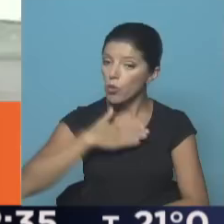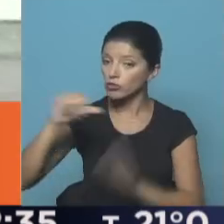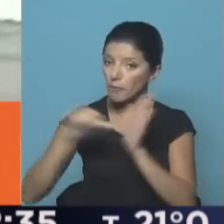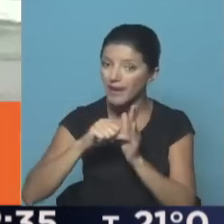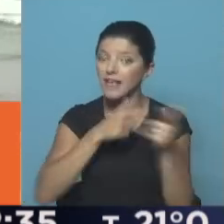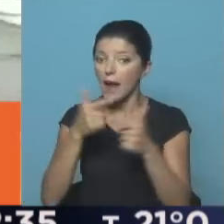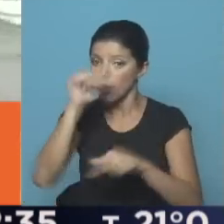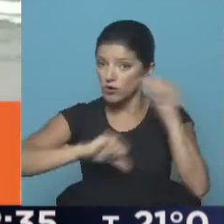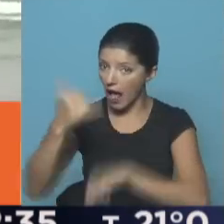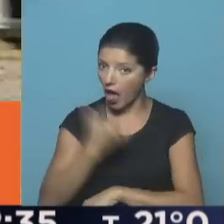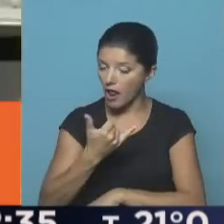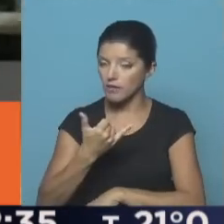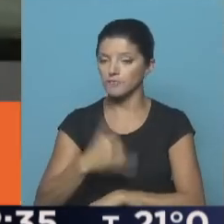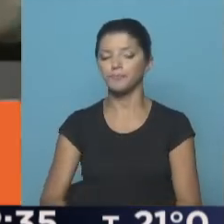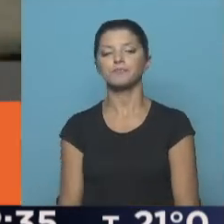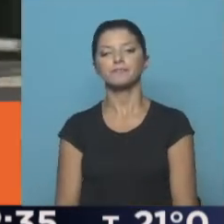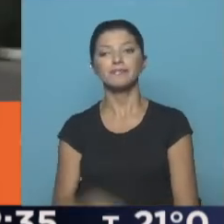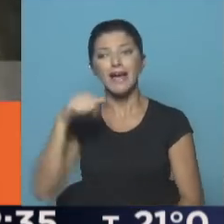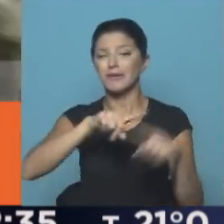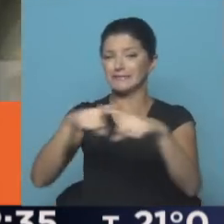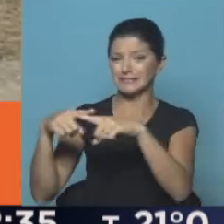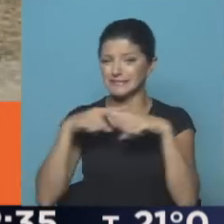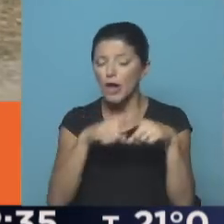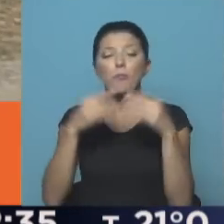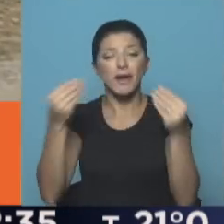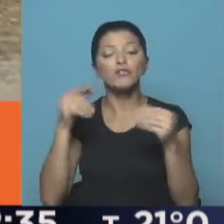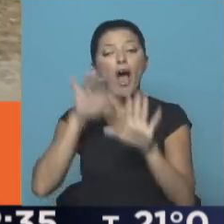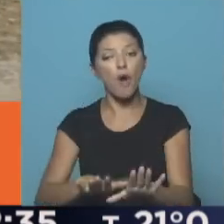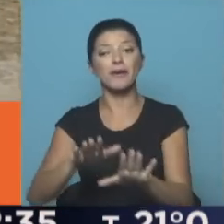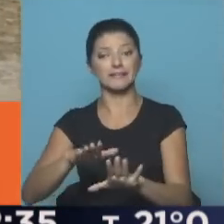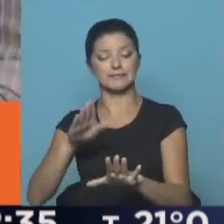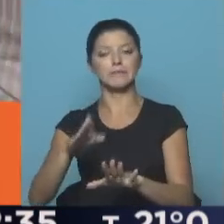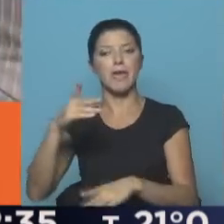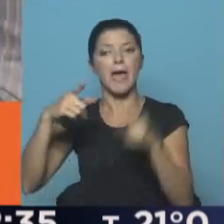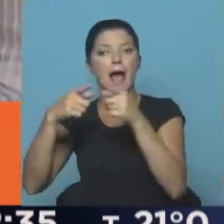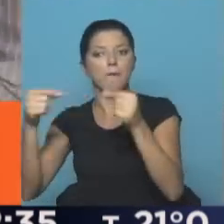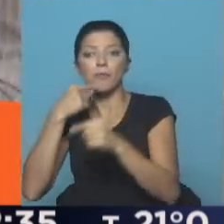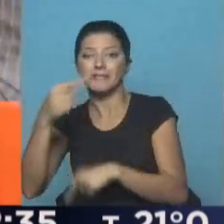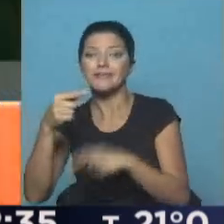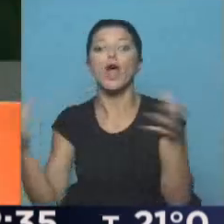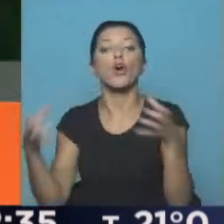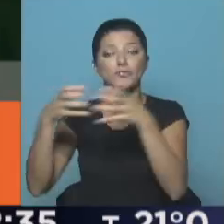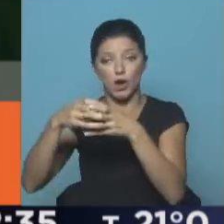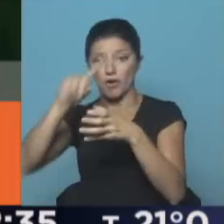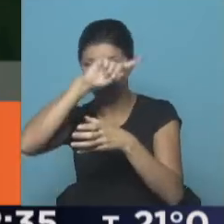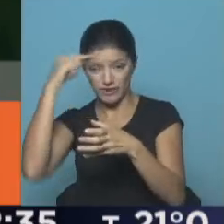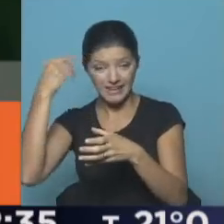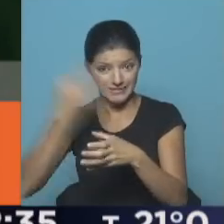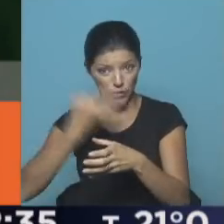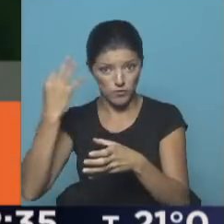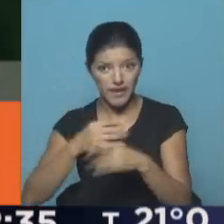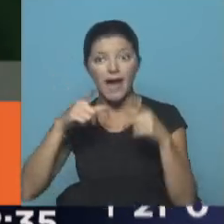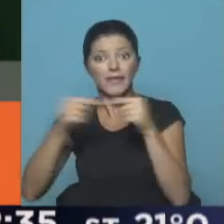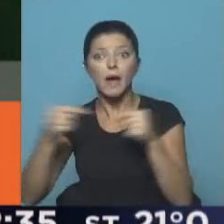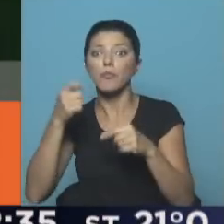nuclear. La tensión regional es tal que los medios japoneses informaron que el Consejo Nacional de Seguridad japonés comenzó a discutir